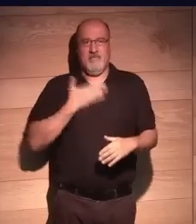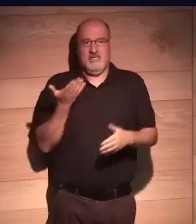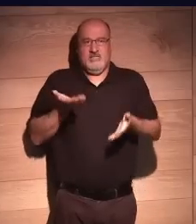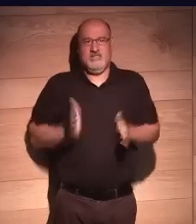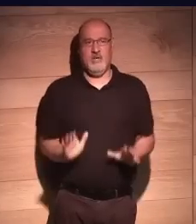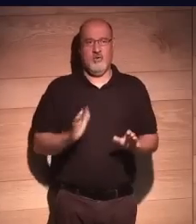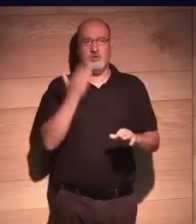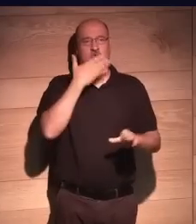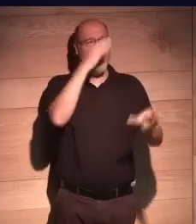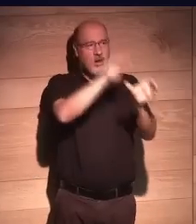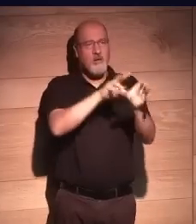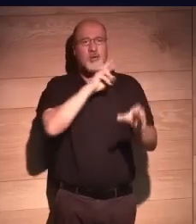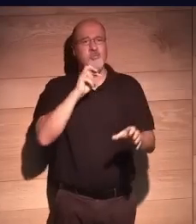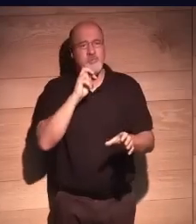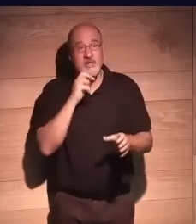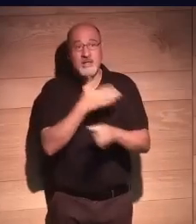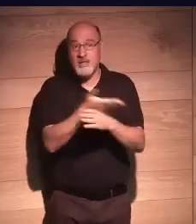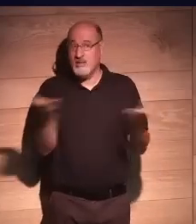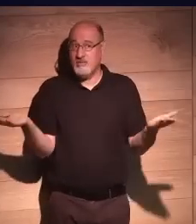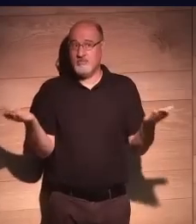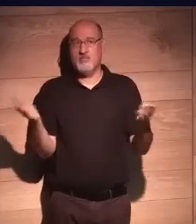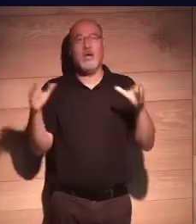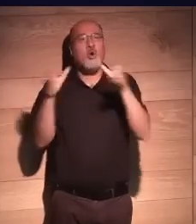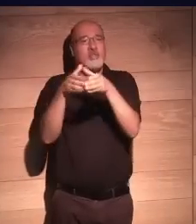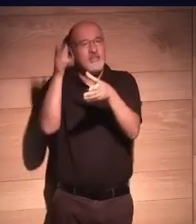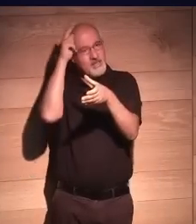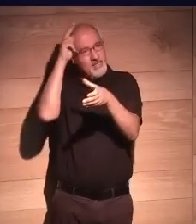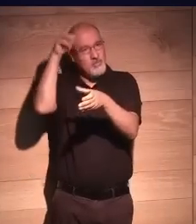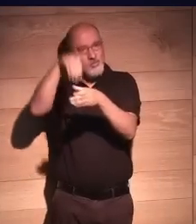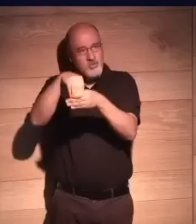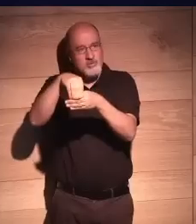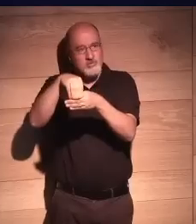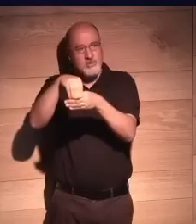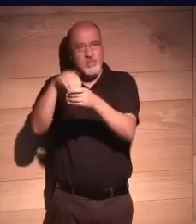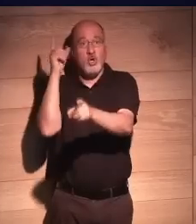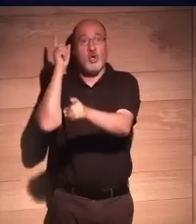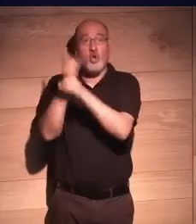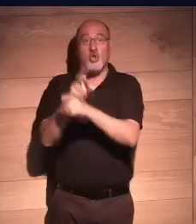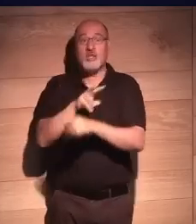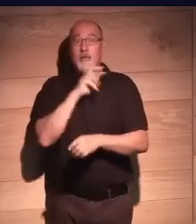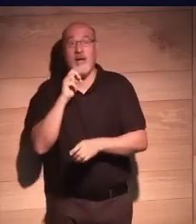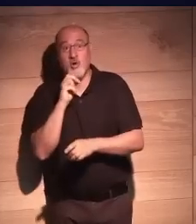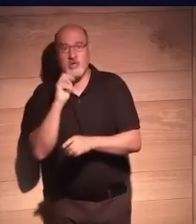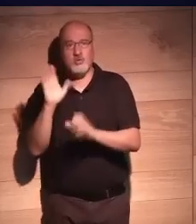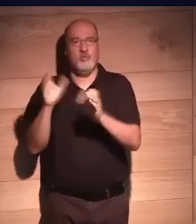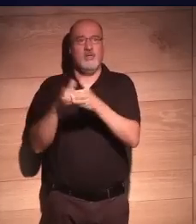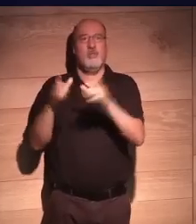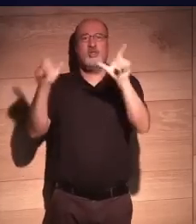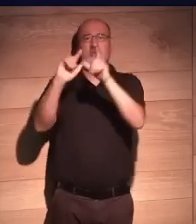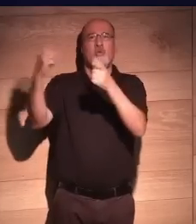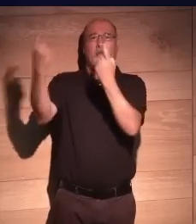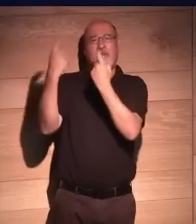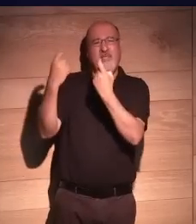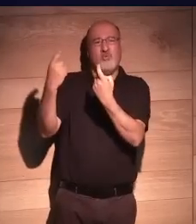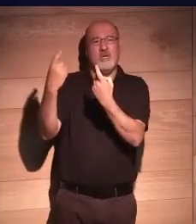en el colegio y dentro de lo que es la tribu también. Es decir, no quiero contravalores, pero no quiero que me eduque la